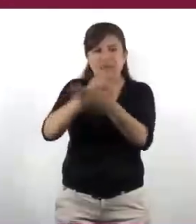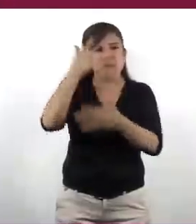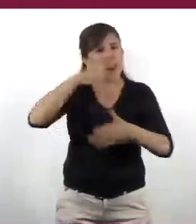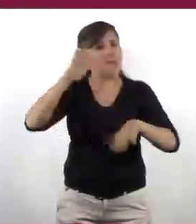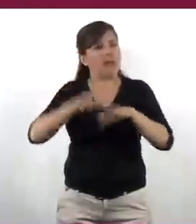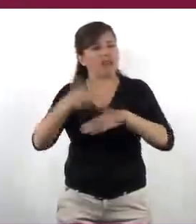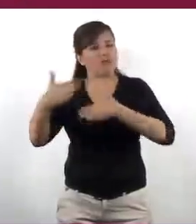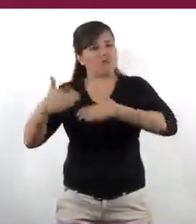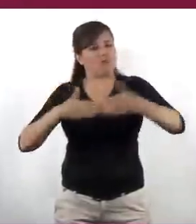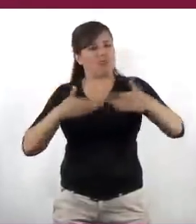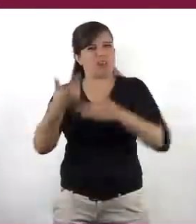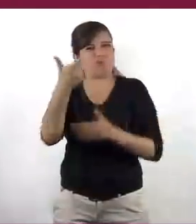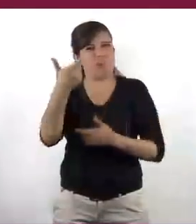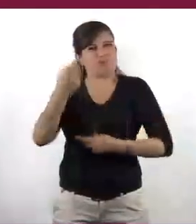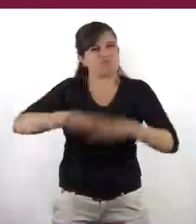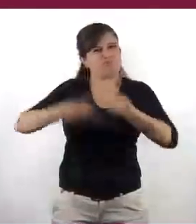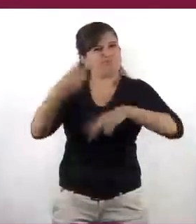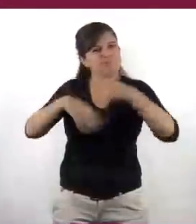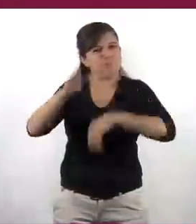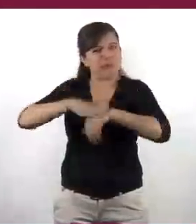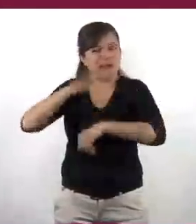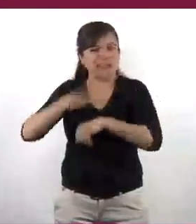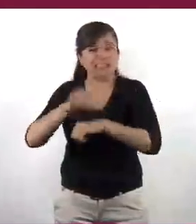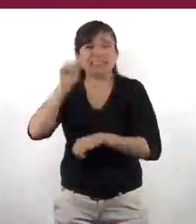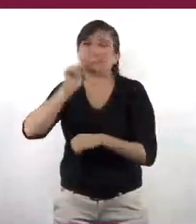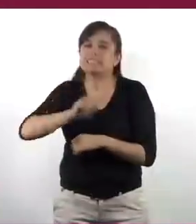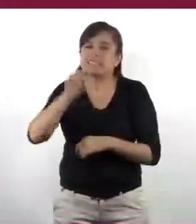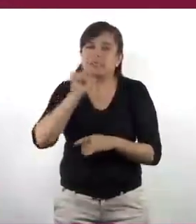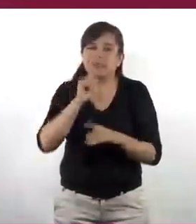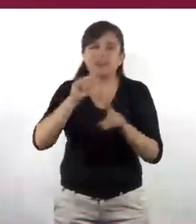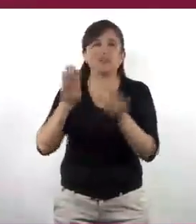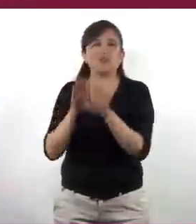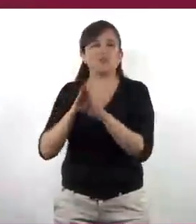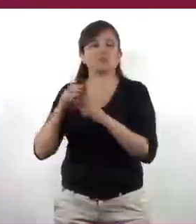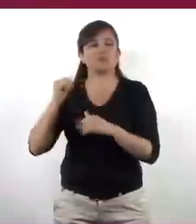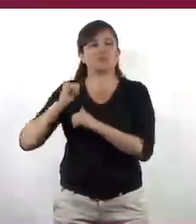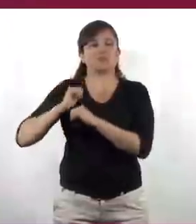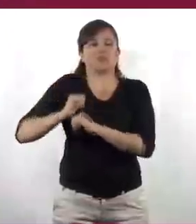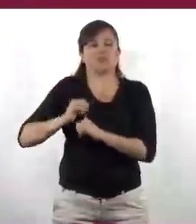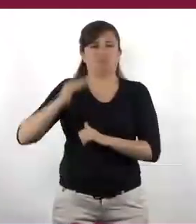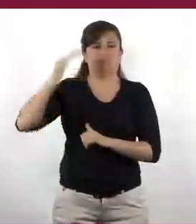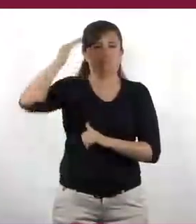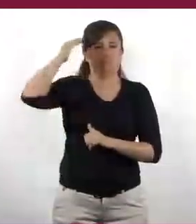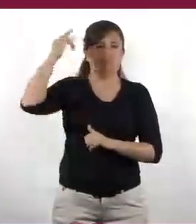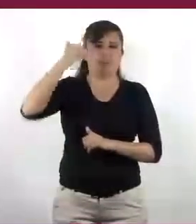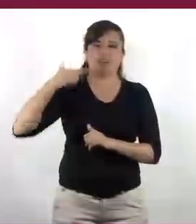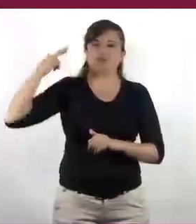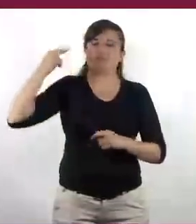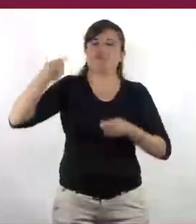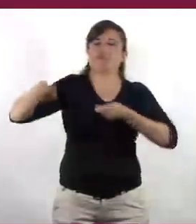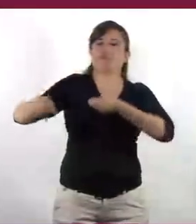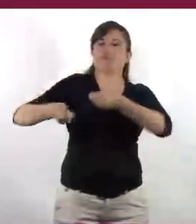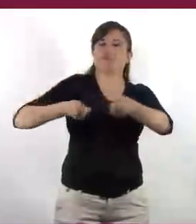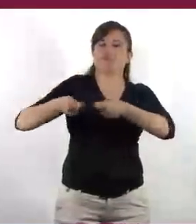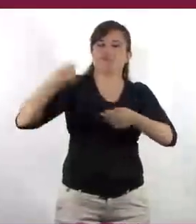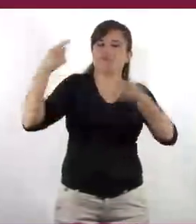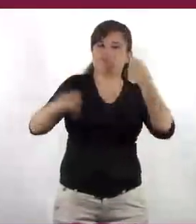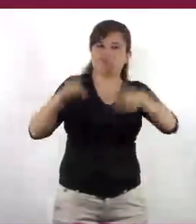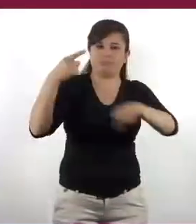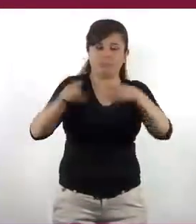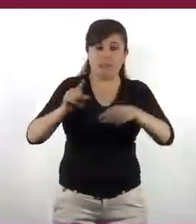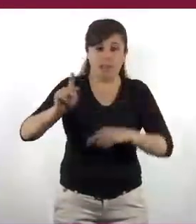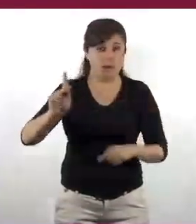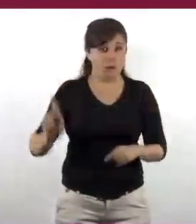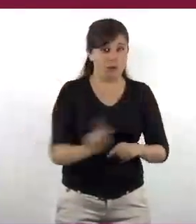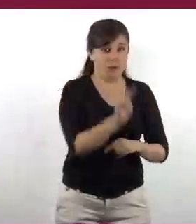de la economía, siempre bajo la mirada paternalista y autoritaria del rey. La consideración hacia el pueblo